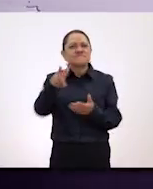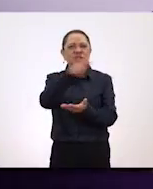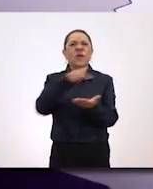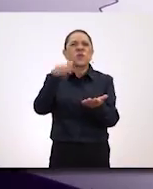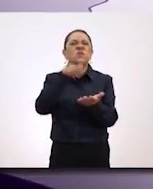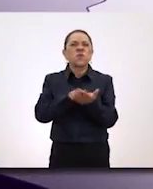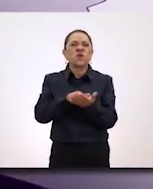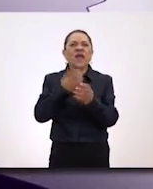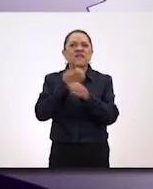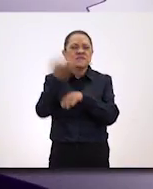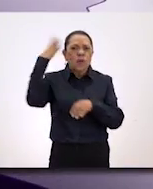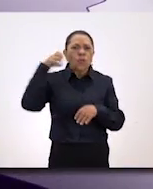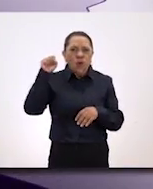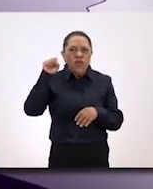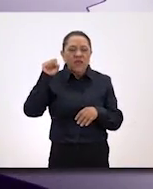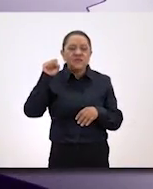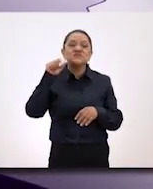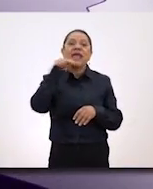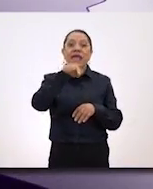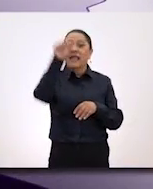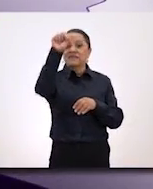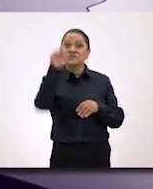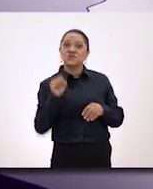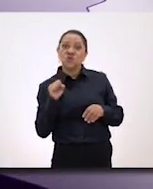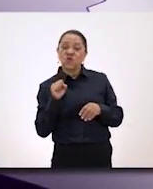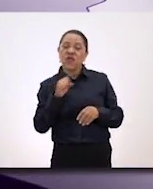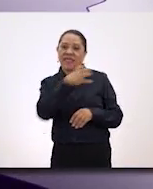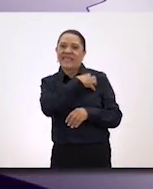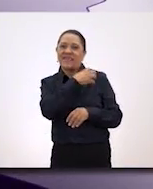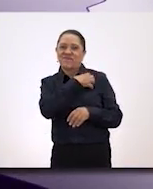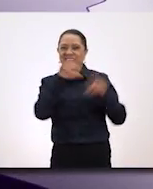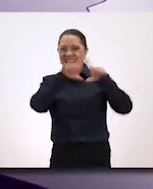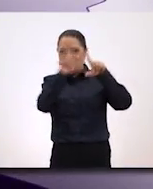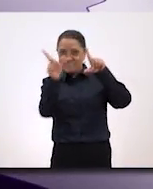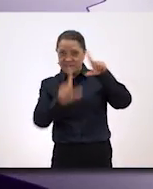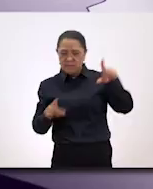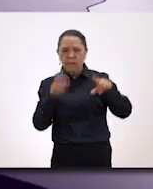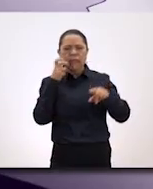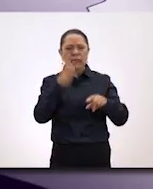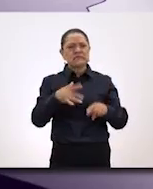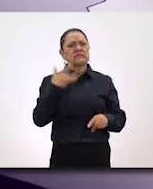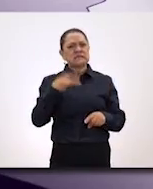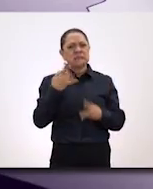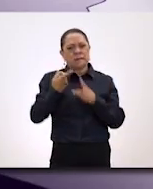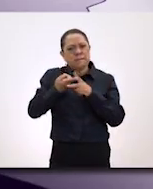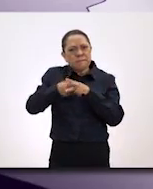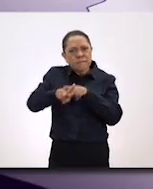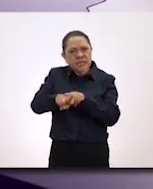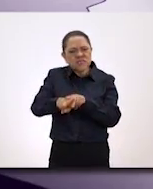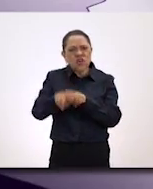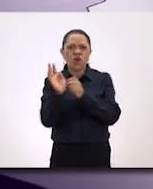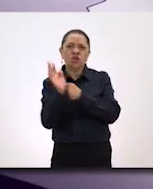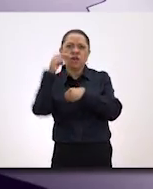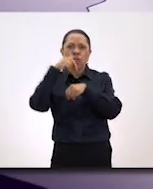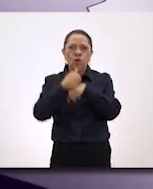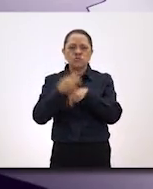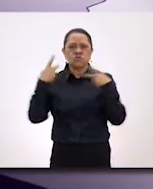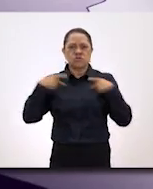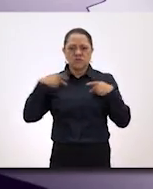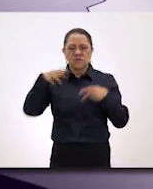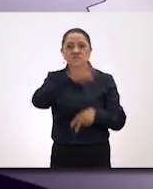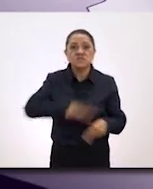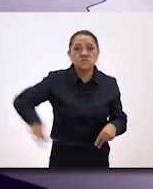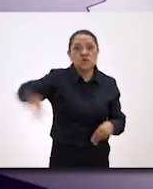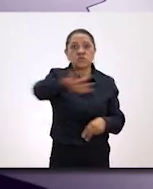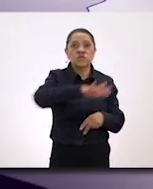El estado de Morelos, ubicado al sur de la capital de la República Mexicana, es considerada la cuna de la Revolución Social de México, gracias